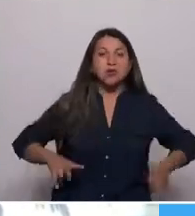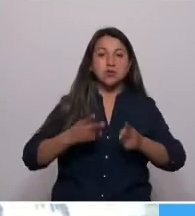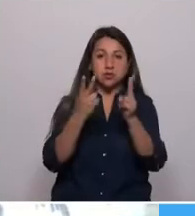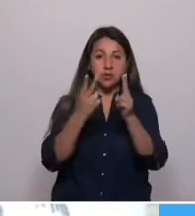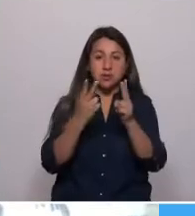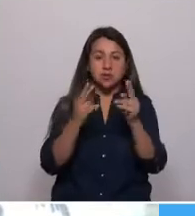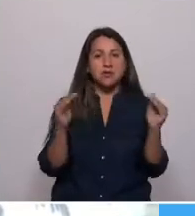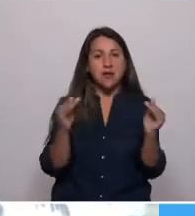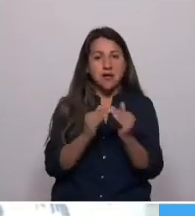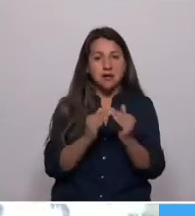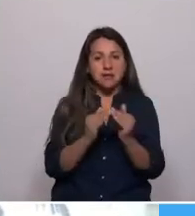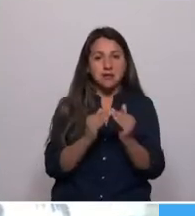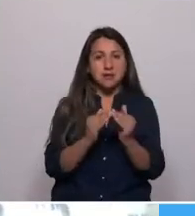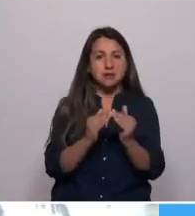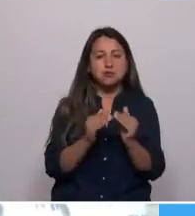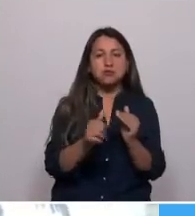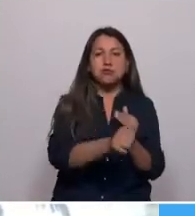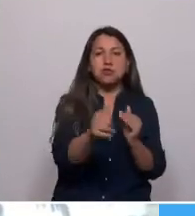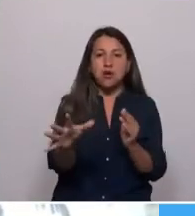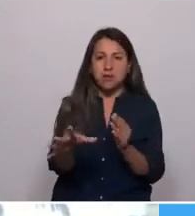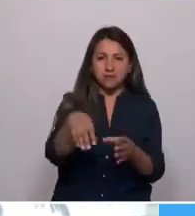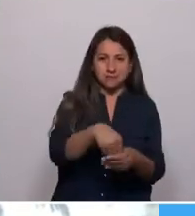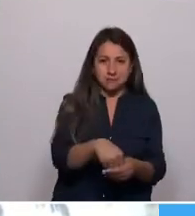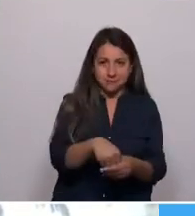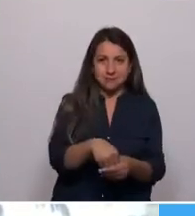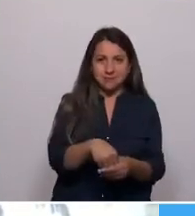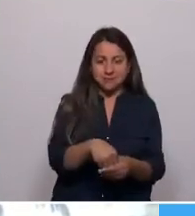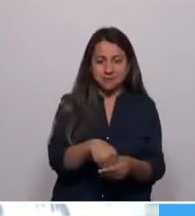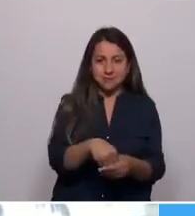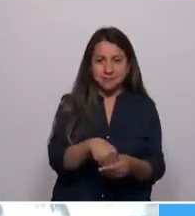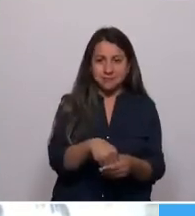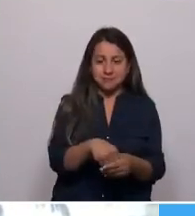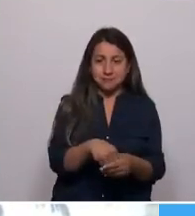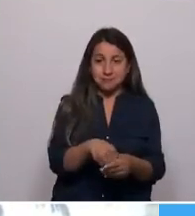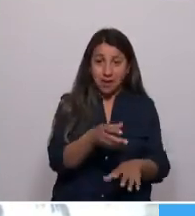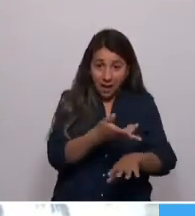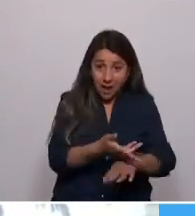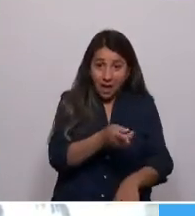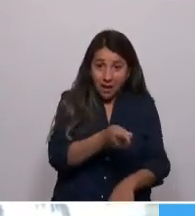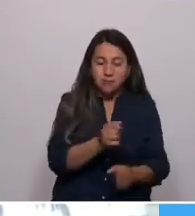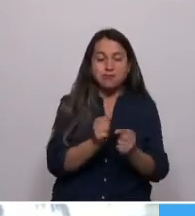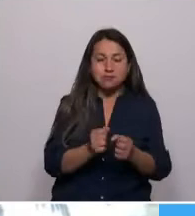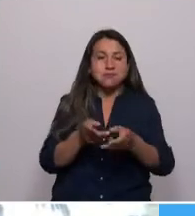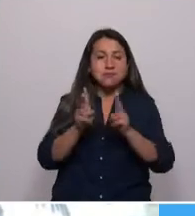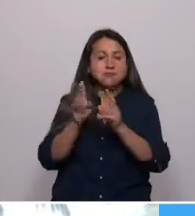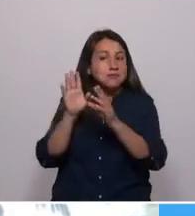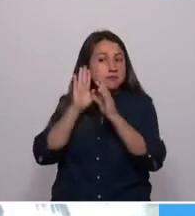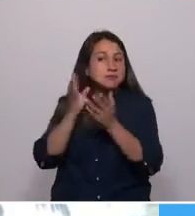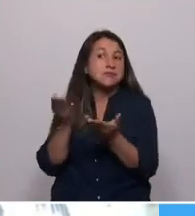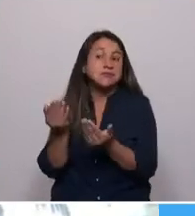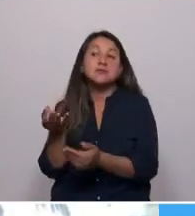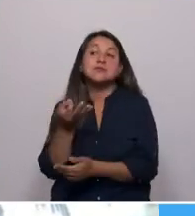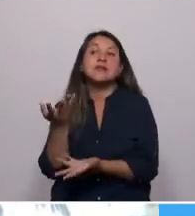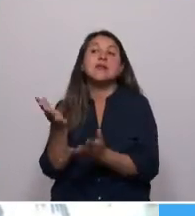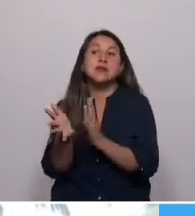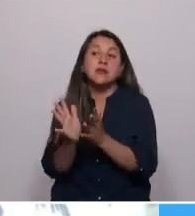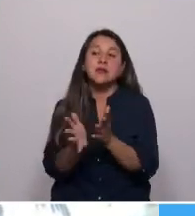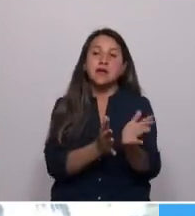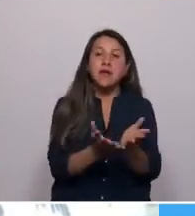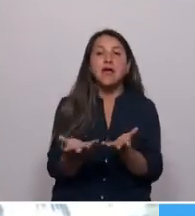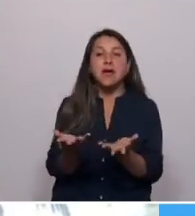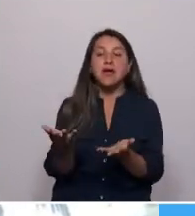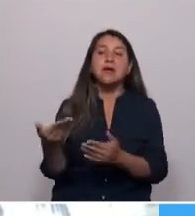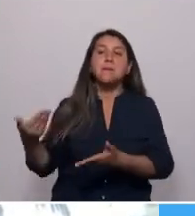llevamos sol todos sólo así podremos escuchar y dar respuesta a las demandas